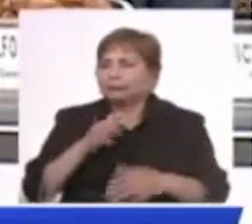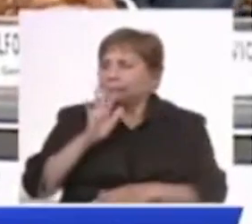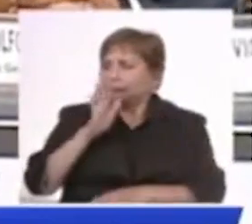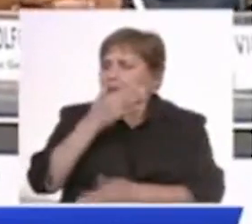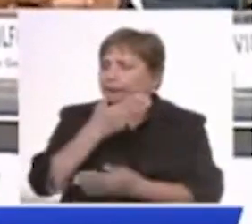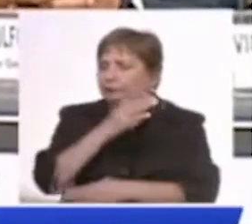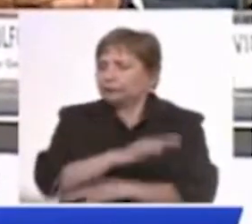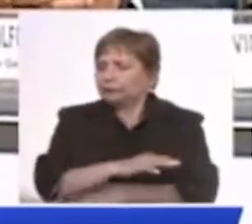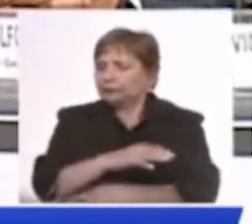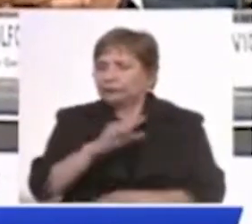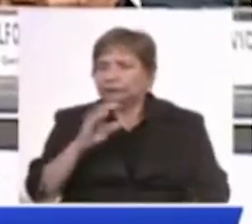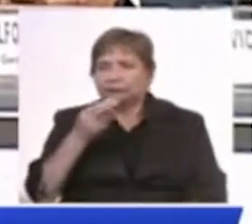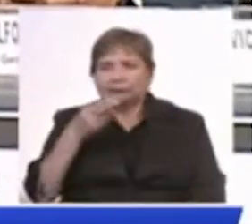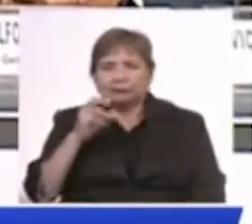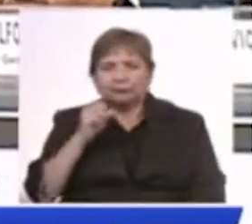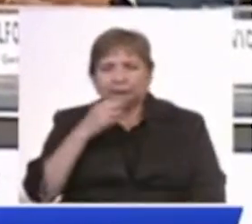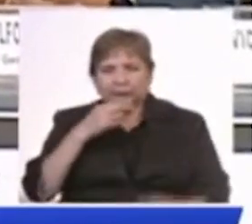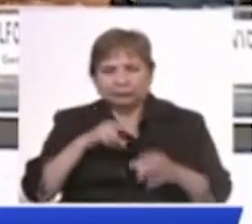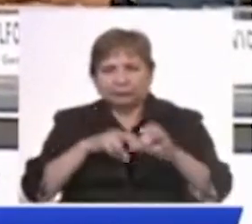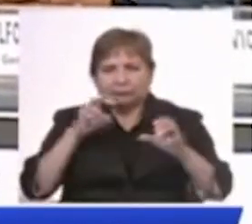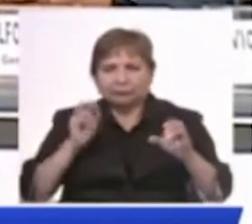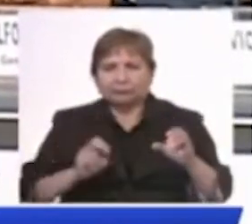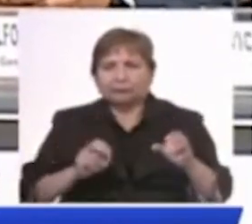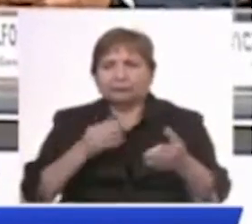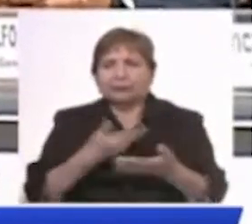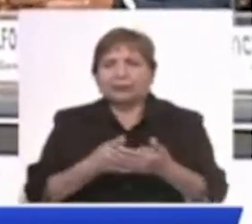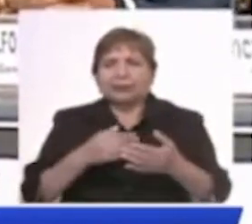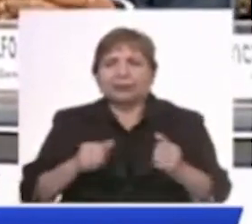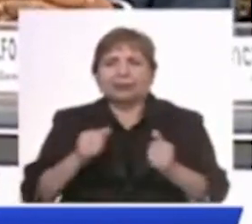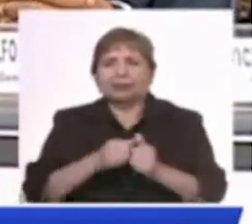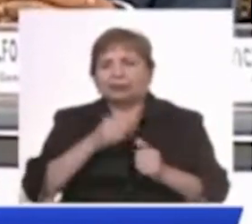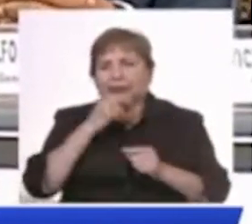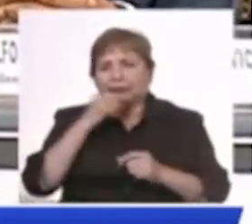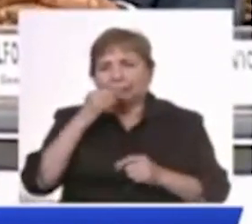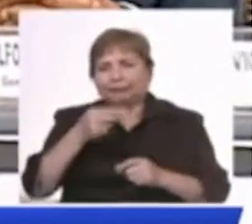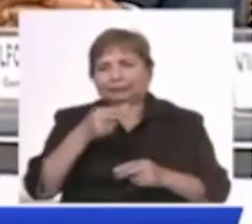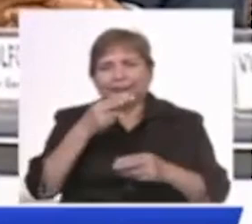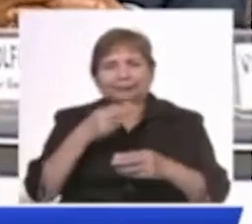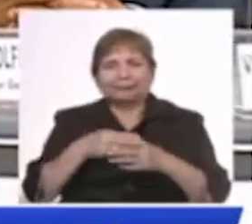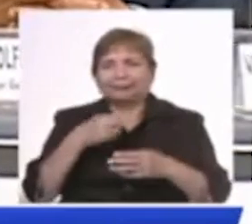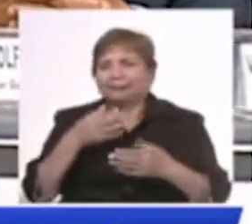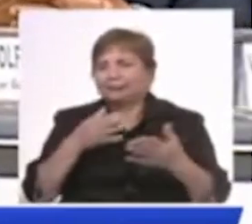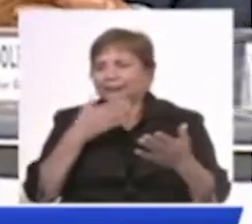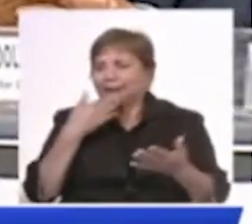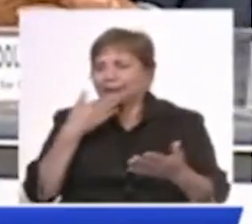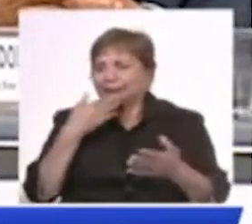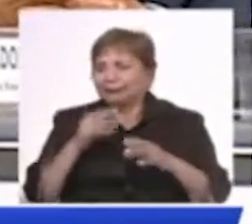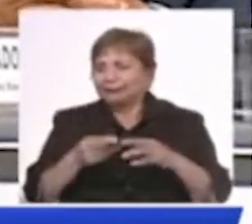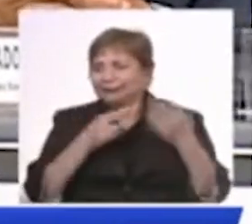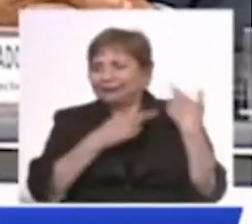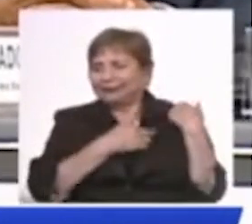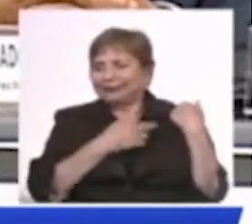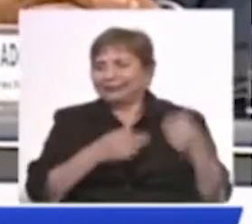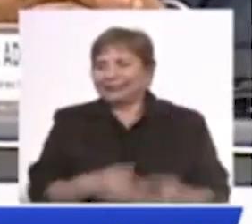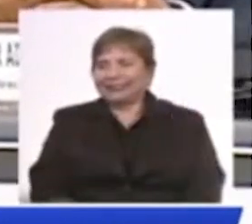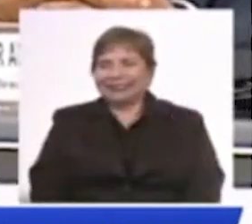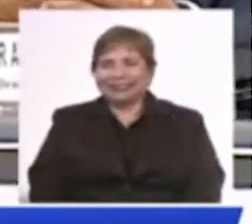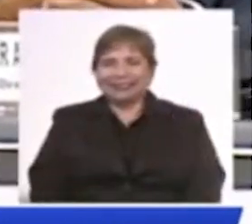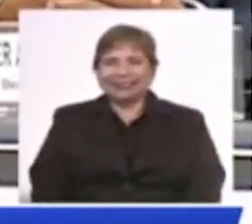Señor Chevasco, ¿va a dar un paso al costado ante estas denuncias o, en todo caso, quién va a asumir la